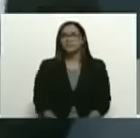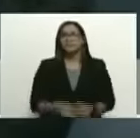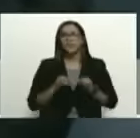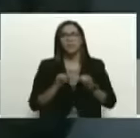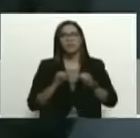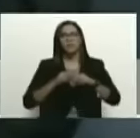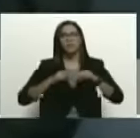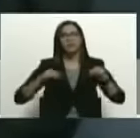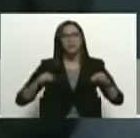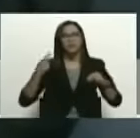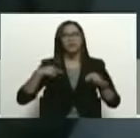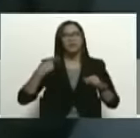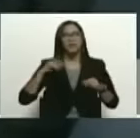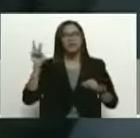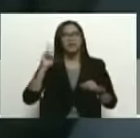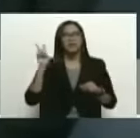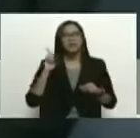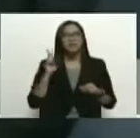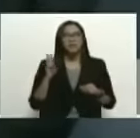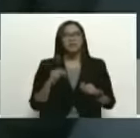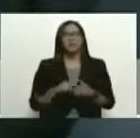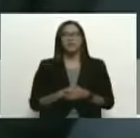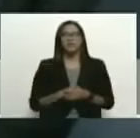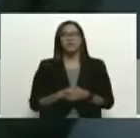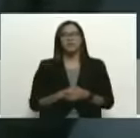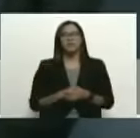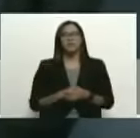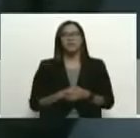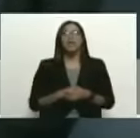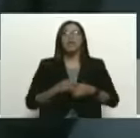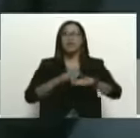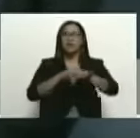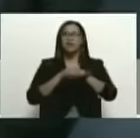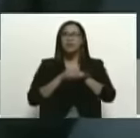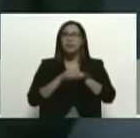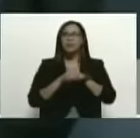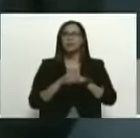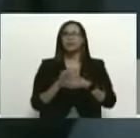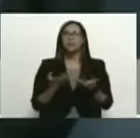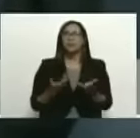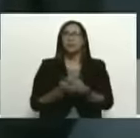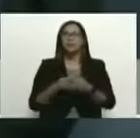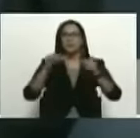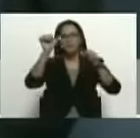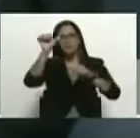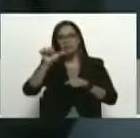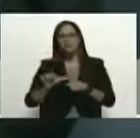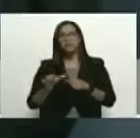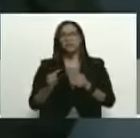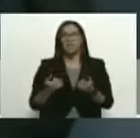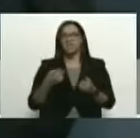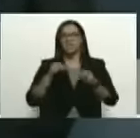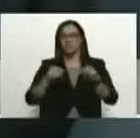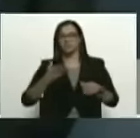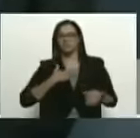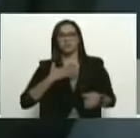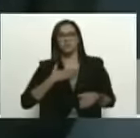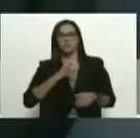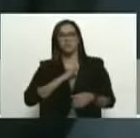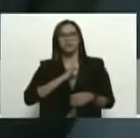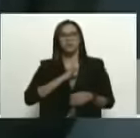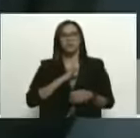era el de España antes, la Capitanía General. El Reino Unido agarró en 1840 y empezó a decir, ese territorio es mío, con